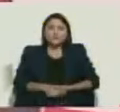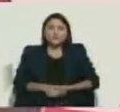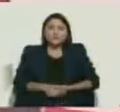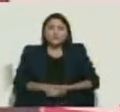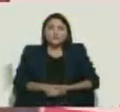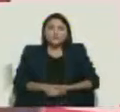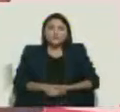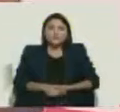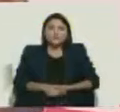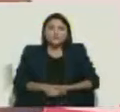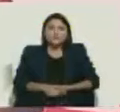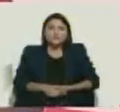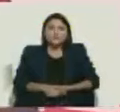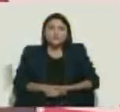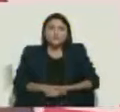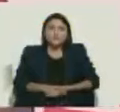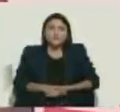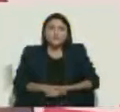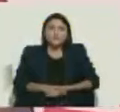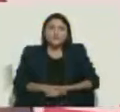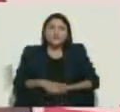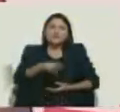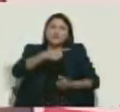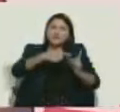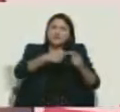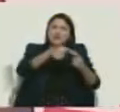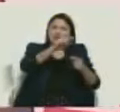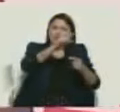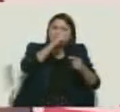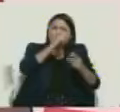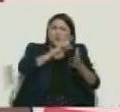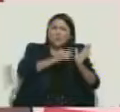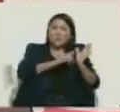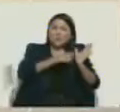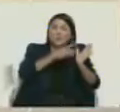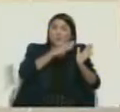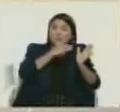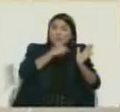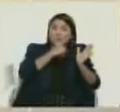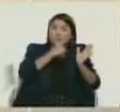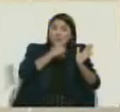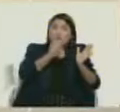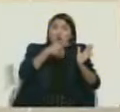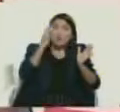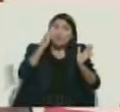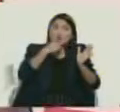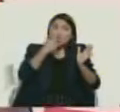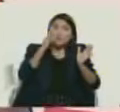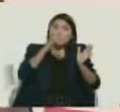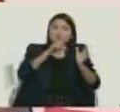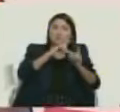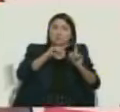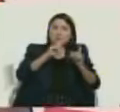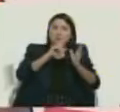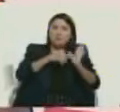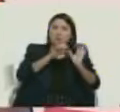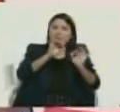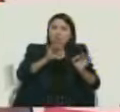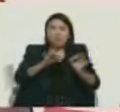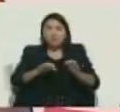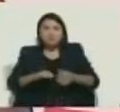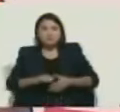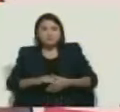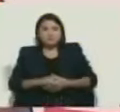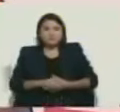Y nosotros, a pesar que incumple, incumple, incumple, mira, tú supieras las cosas a las que se ha comprometido Ramón Alú con nosotros. Y nunca